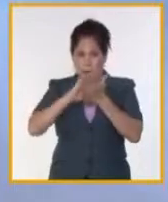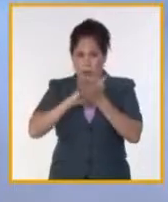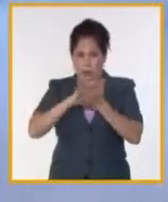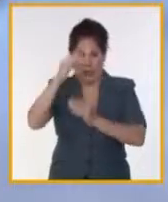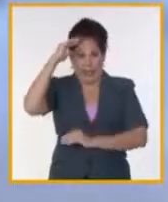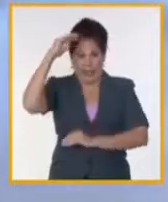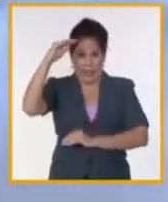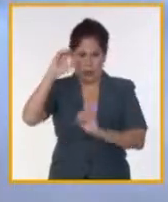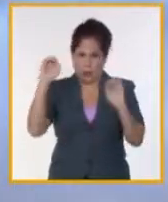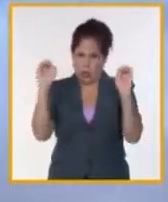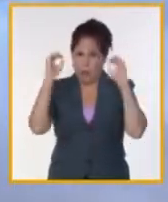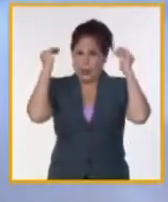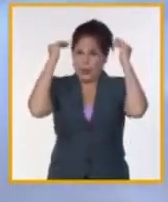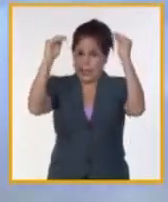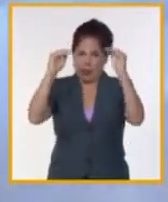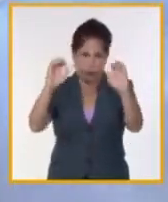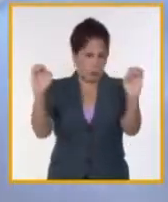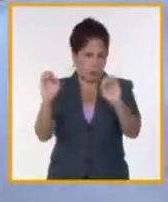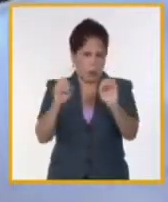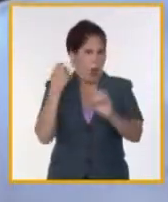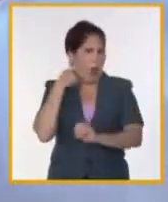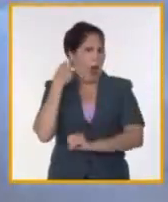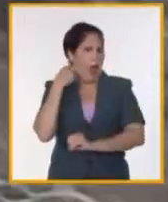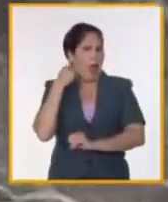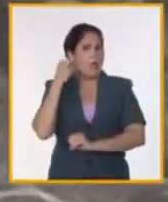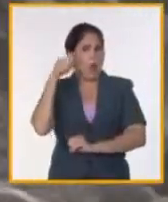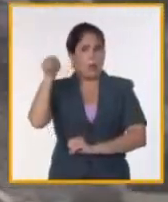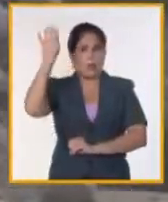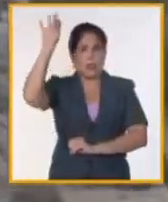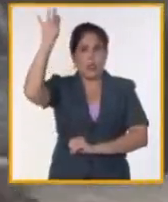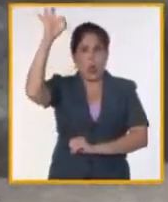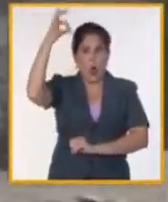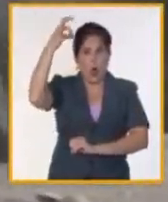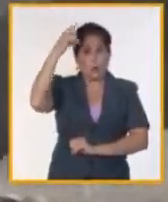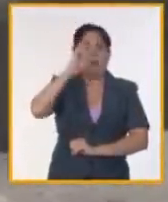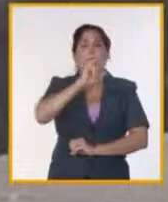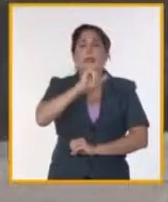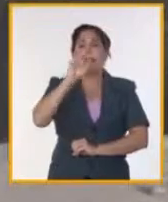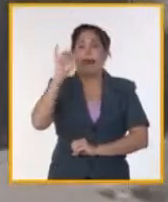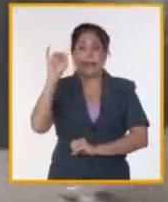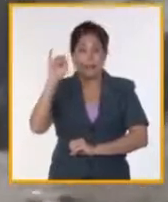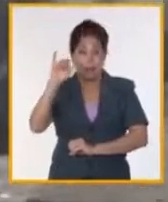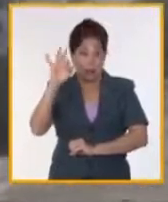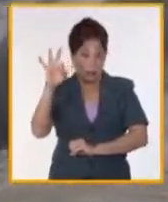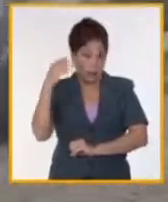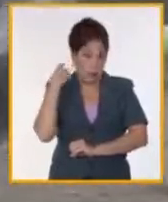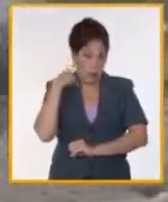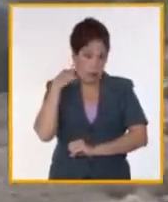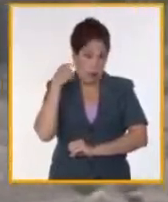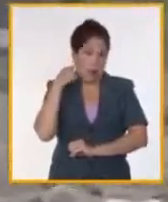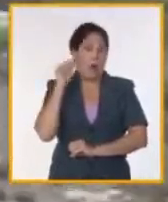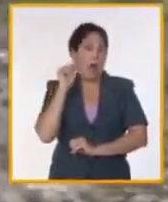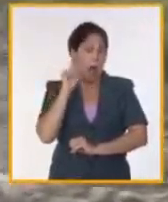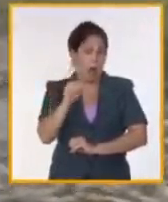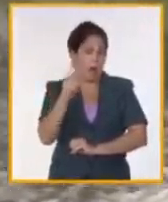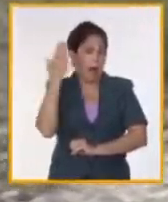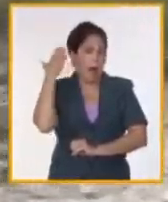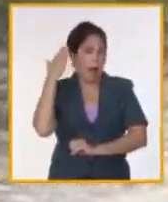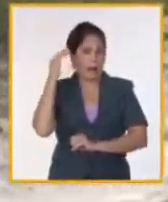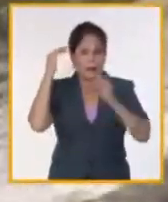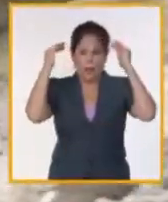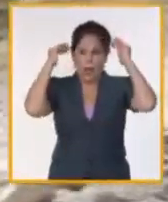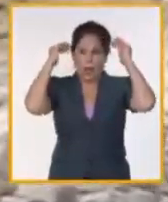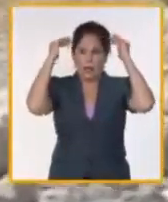cielo abierto? No, hace años. Todo el 68 nosotros estamos trabajando a cielo abierto. Antes se trabajaba nada